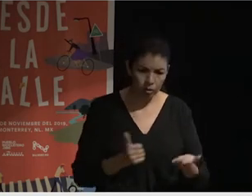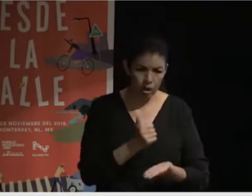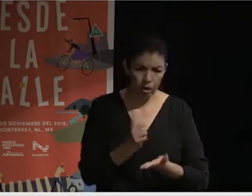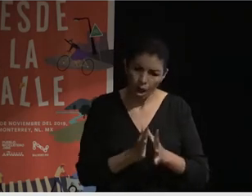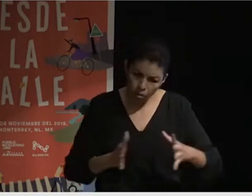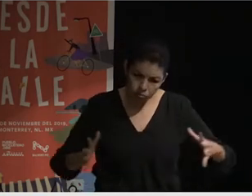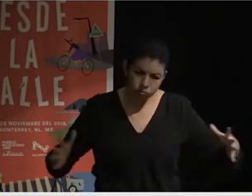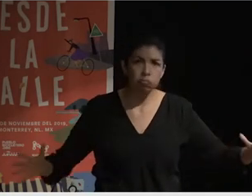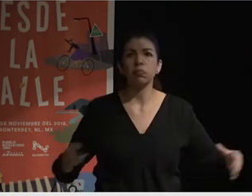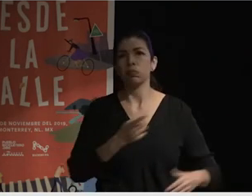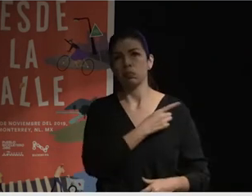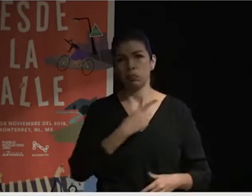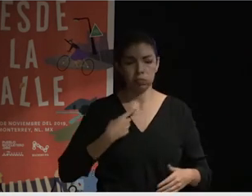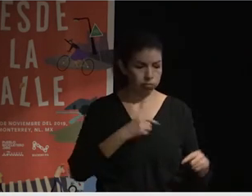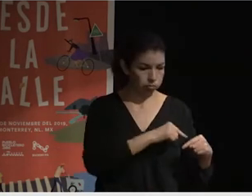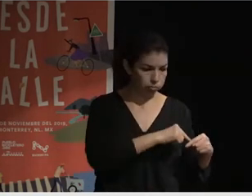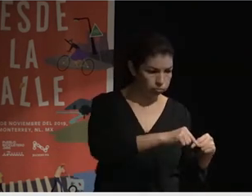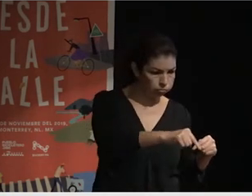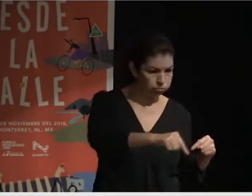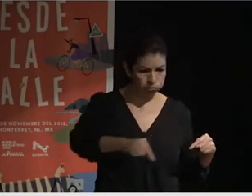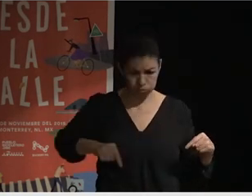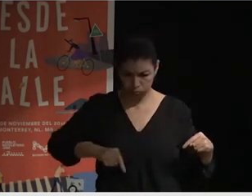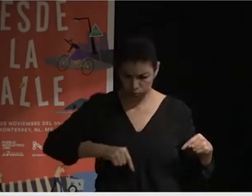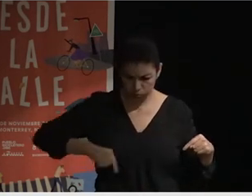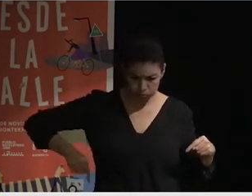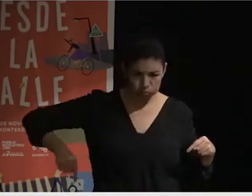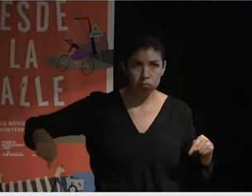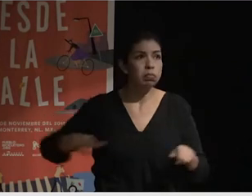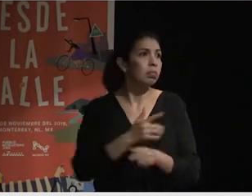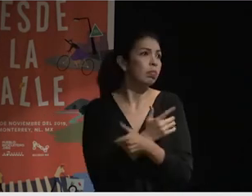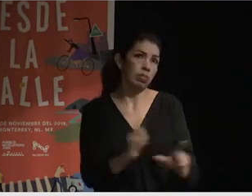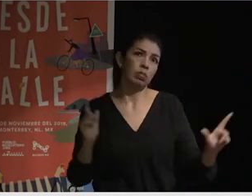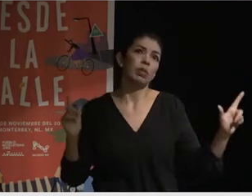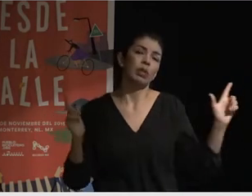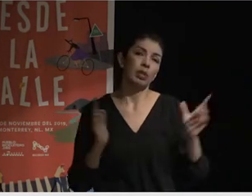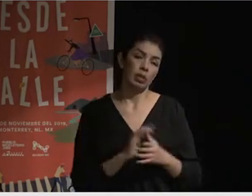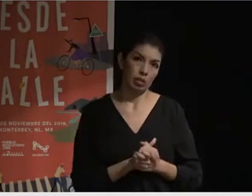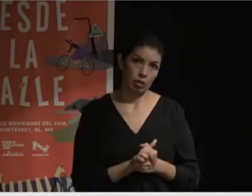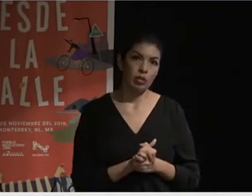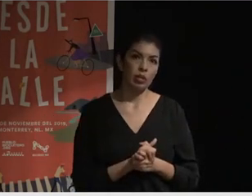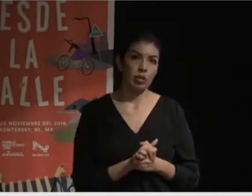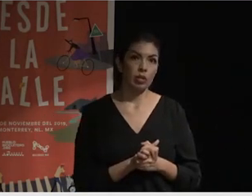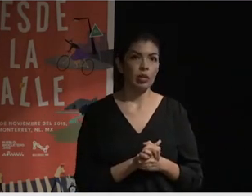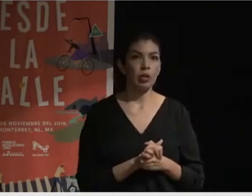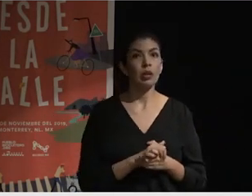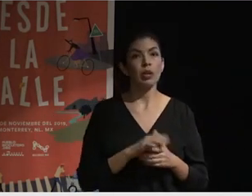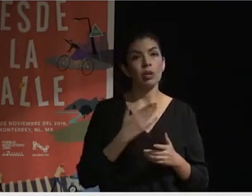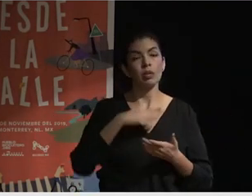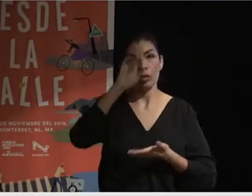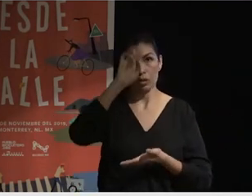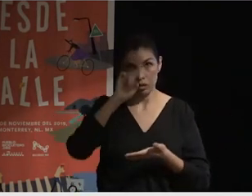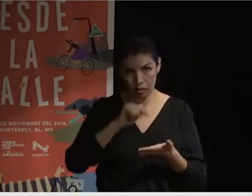pues ya vas cambiando la dinámica del propio espacio, ¿no? Y yo creo que la particular o la más puntual es